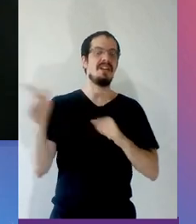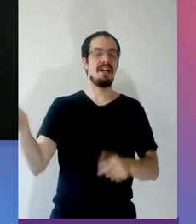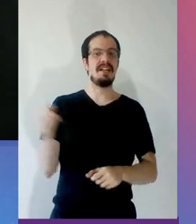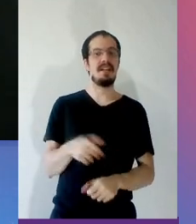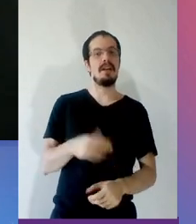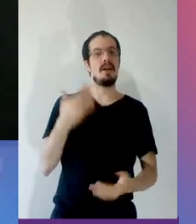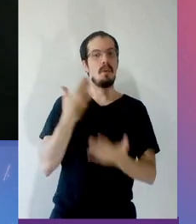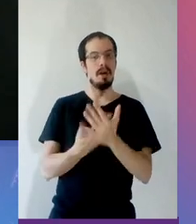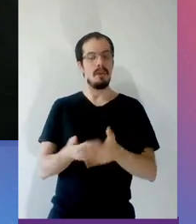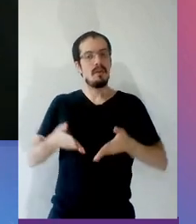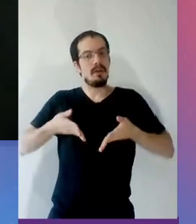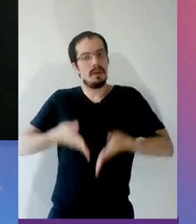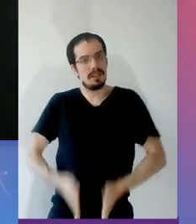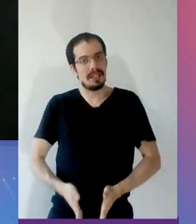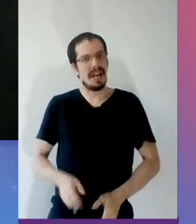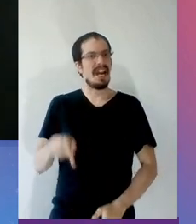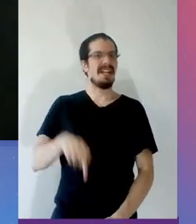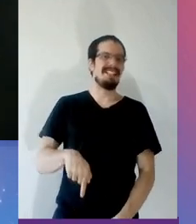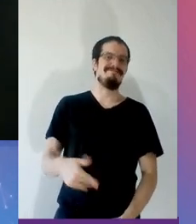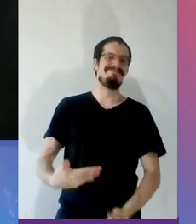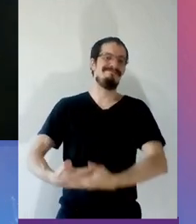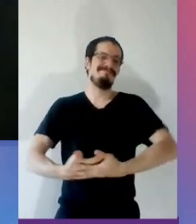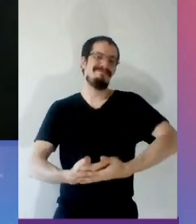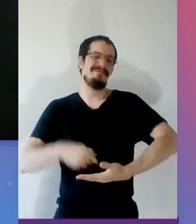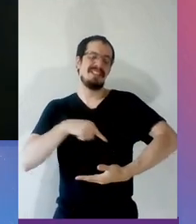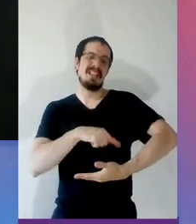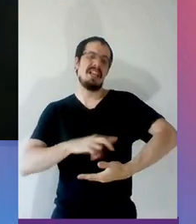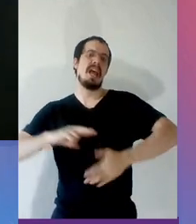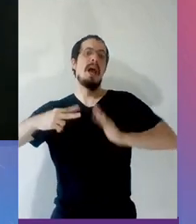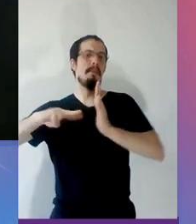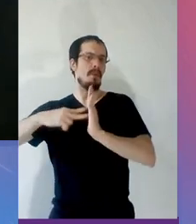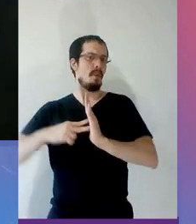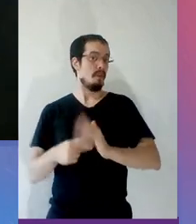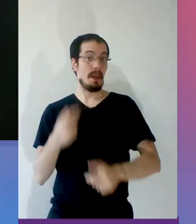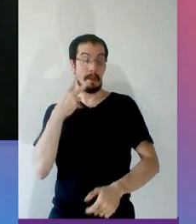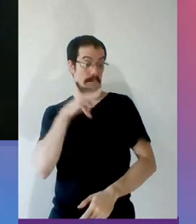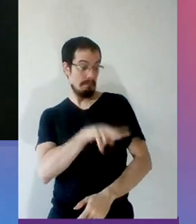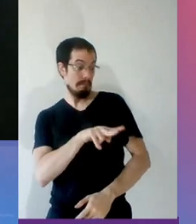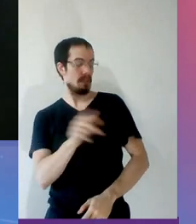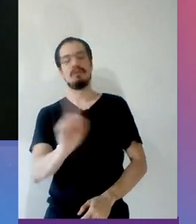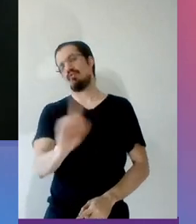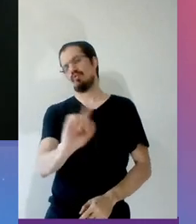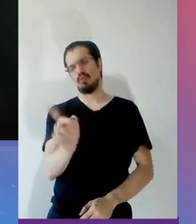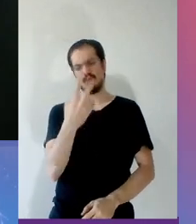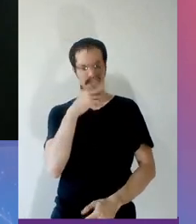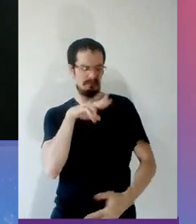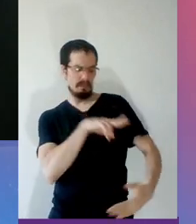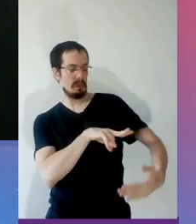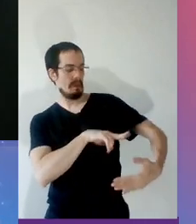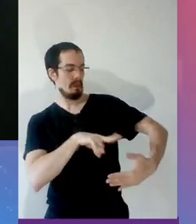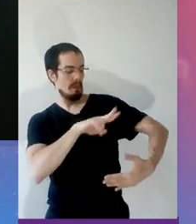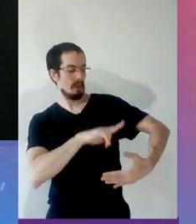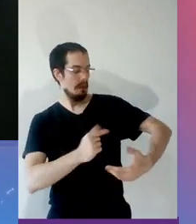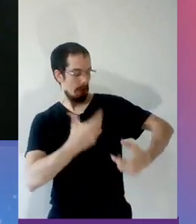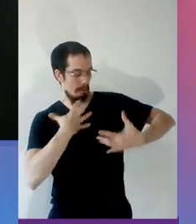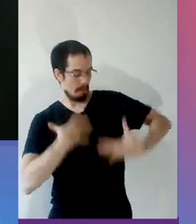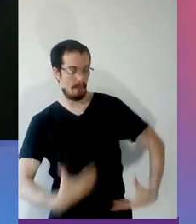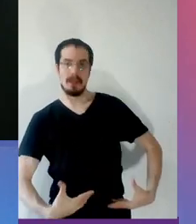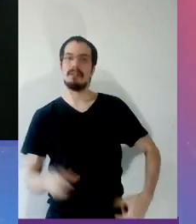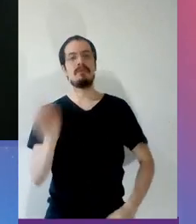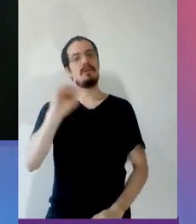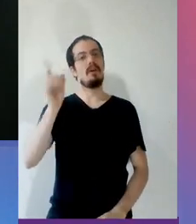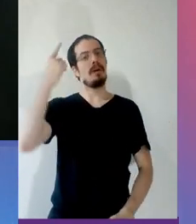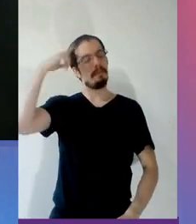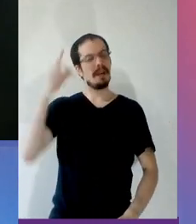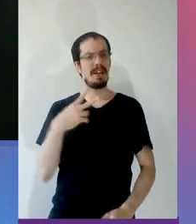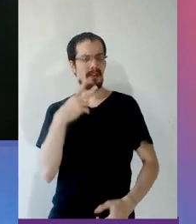el recién nacido va a venir con problemas. Problemas no evidentes en términos, a lo mejor, morfológicos, aunque sí se ha